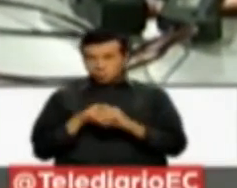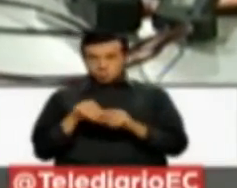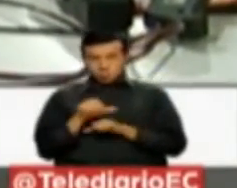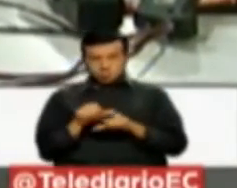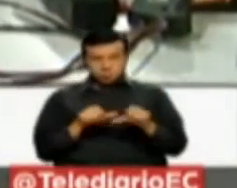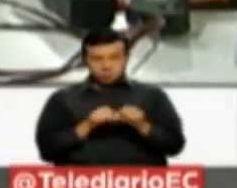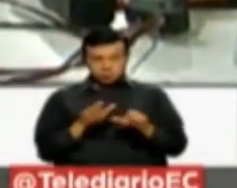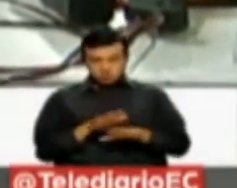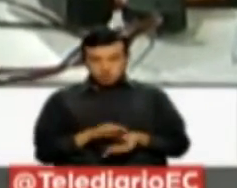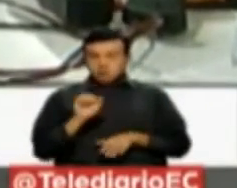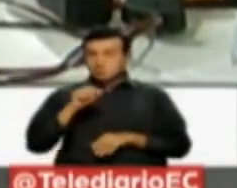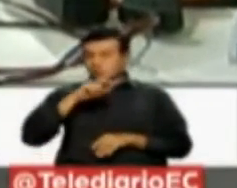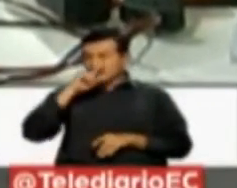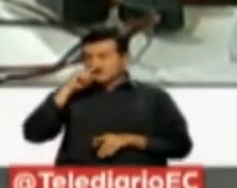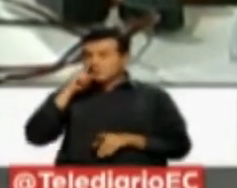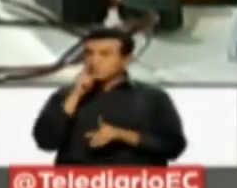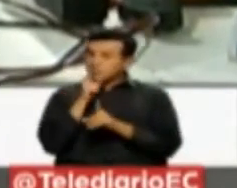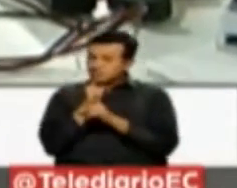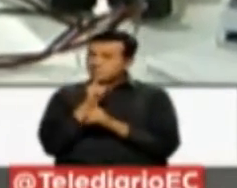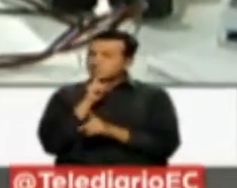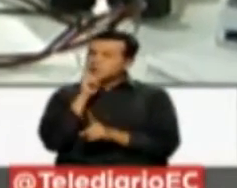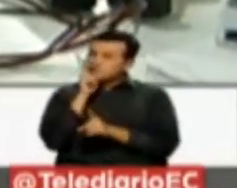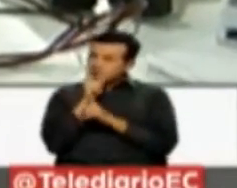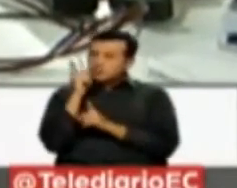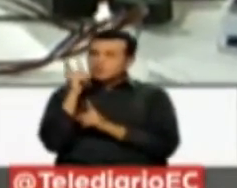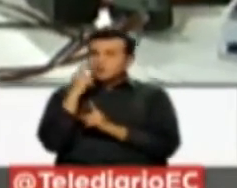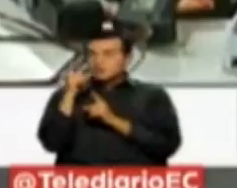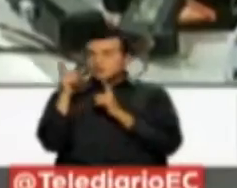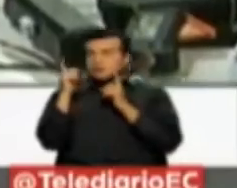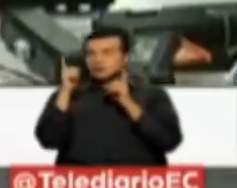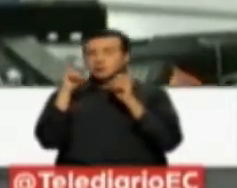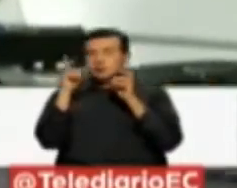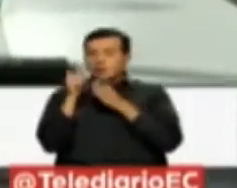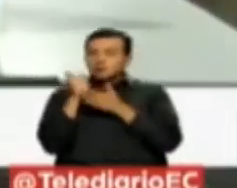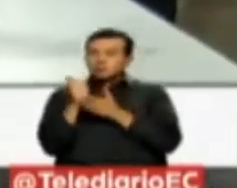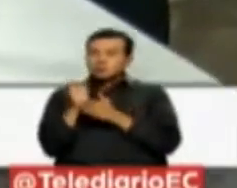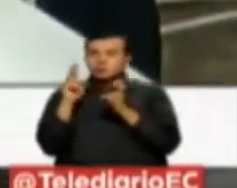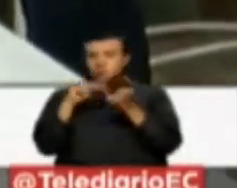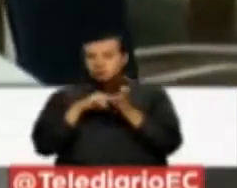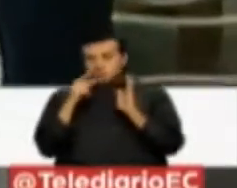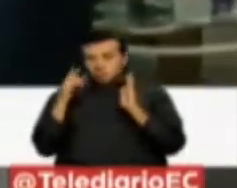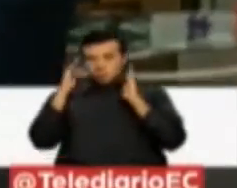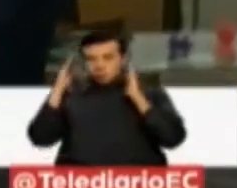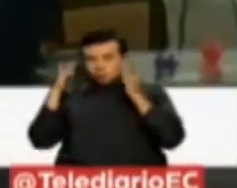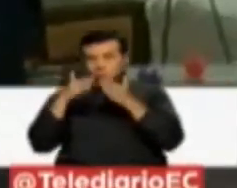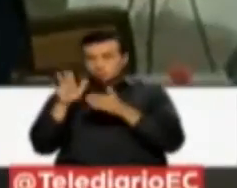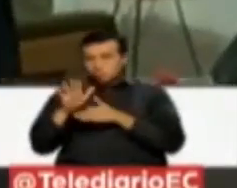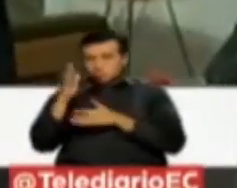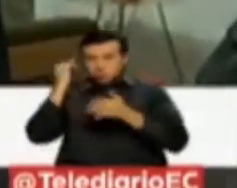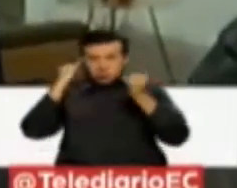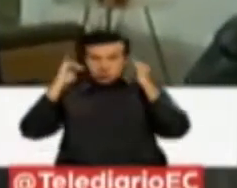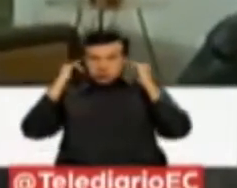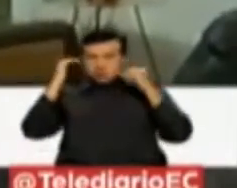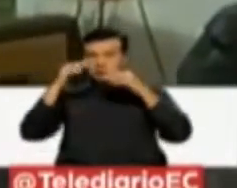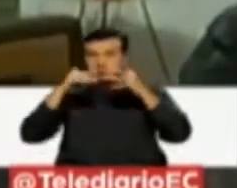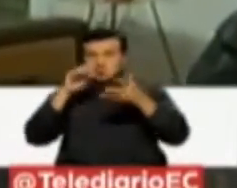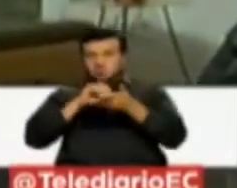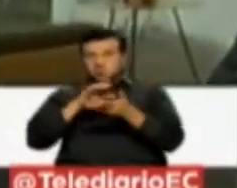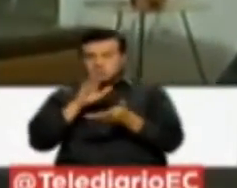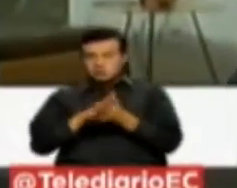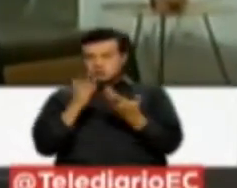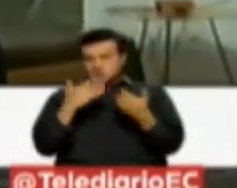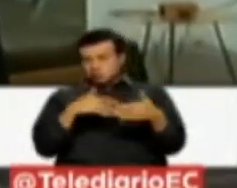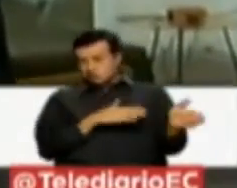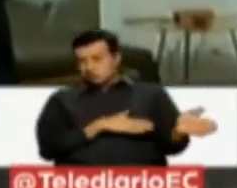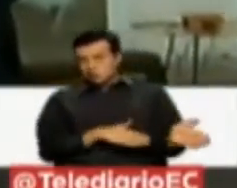asesoría. Exactamente, nosotros les direccionamos en el tema tecnológico, les enfocamos para que esas ideas puedan ya luego